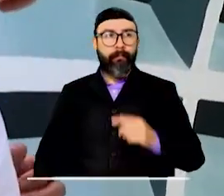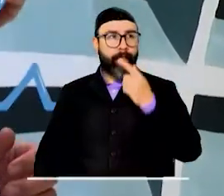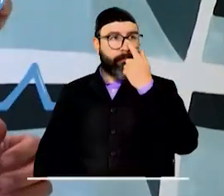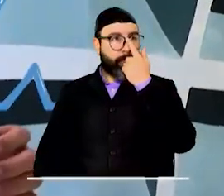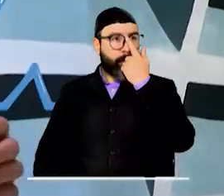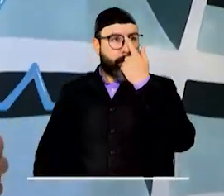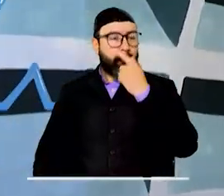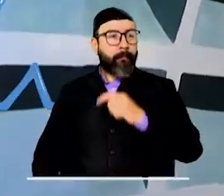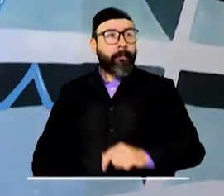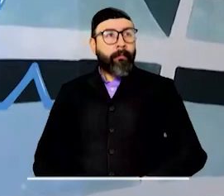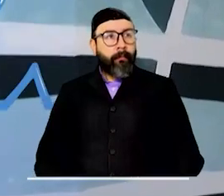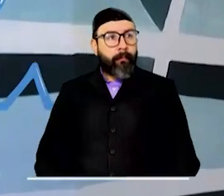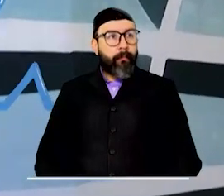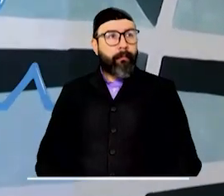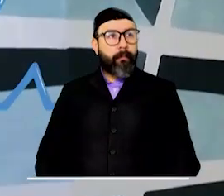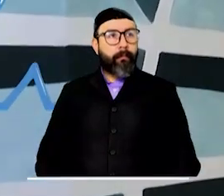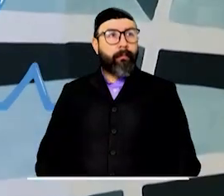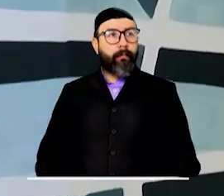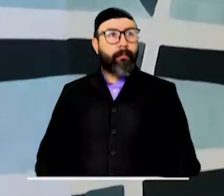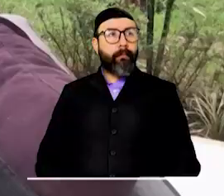Conexión.